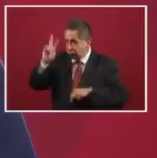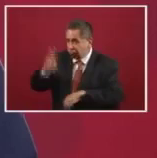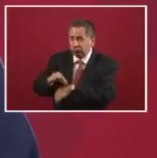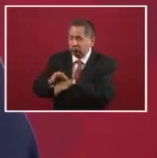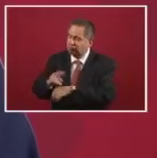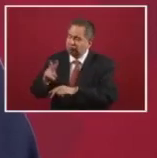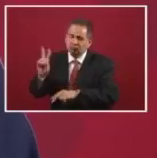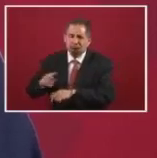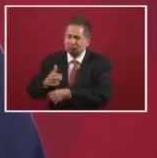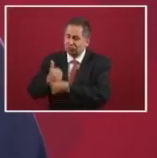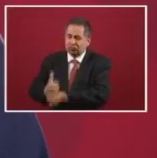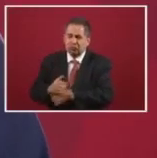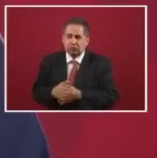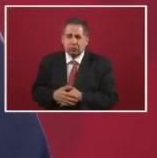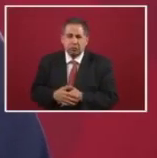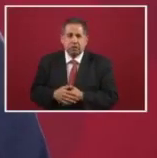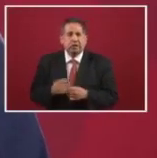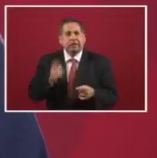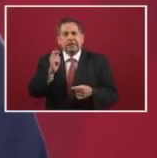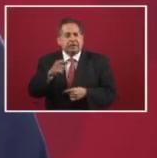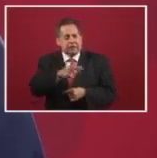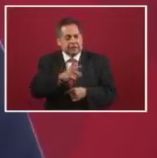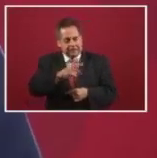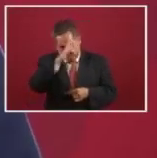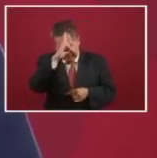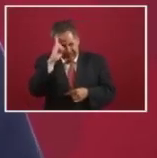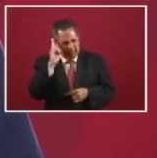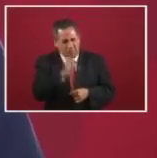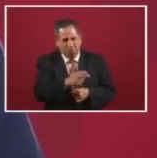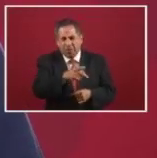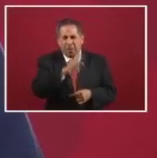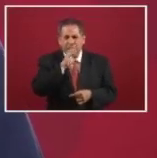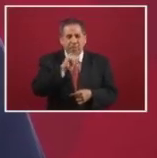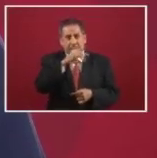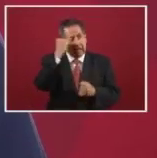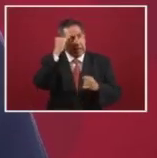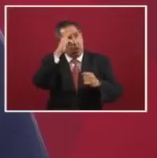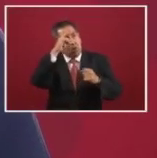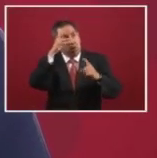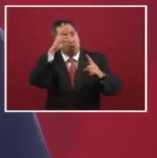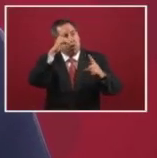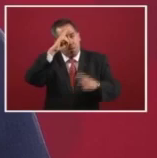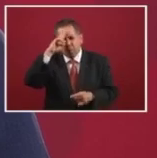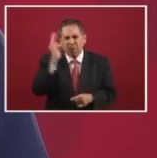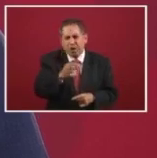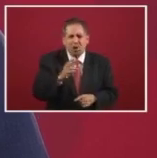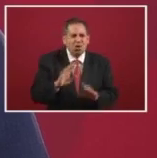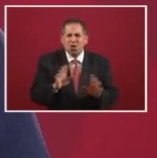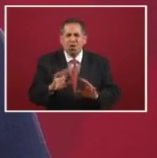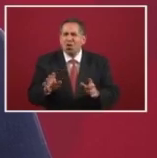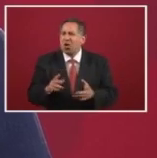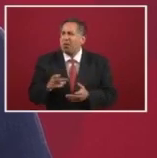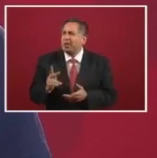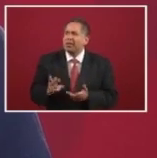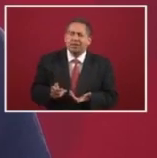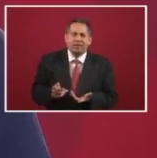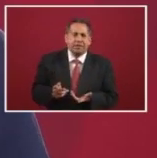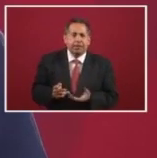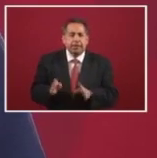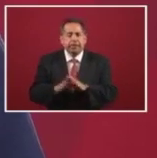Entonces, no es prohibir ese mundo ideal, ¿no?,